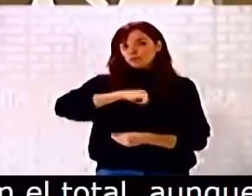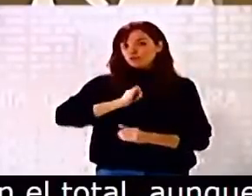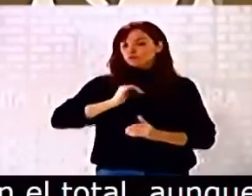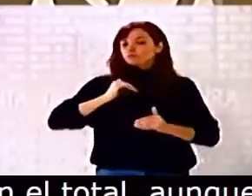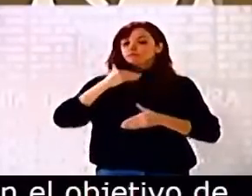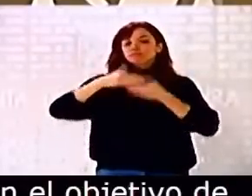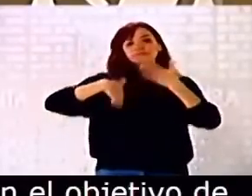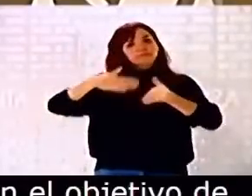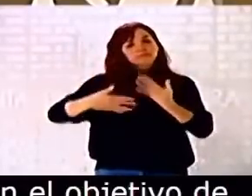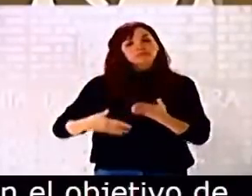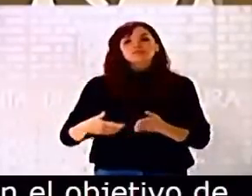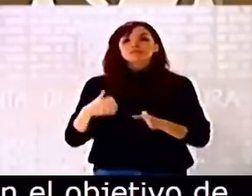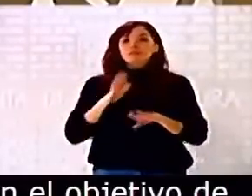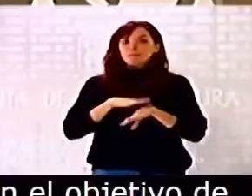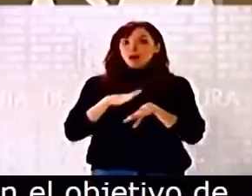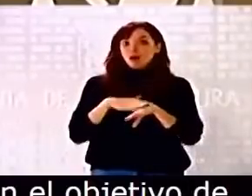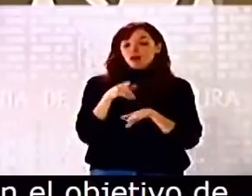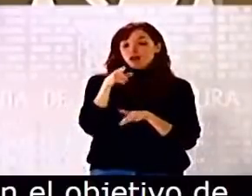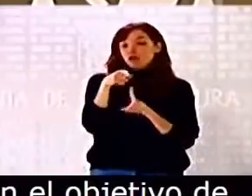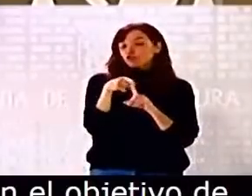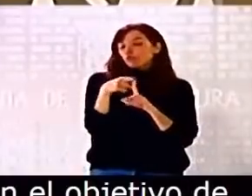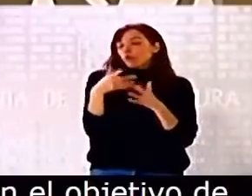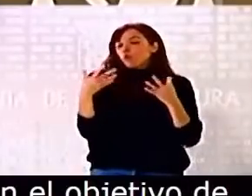seguir realizando la actividad